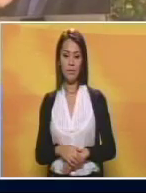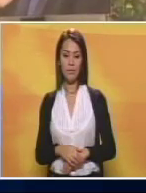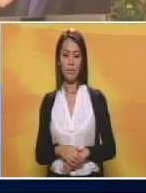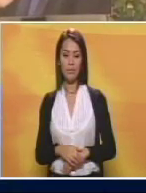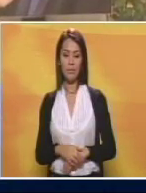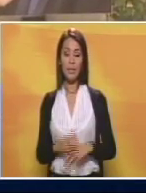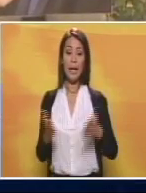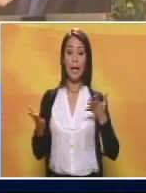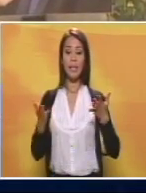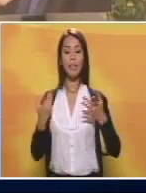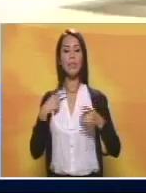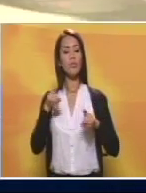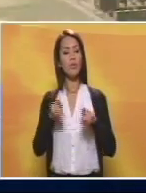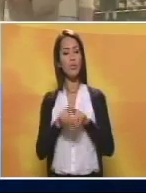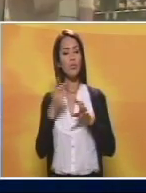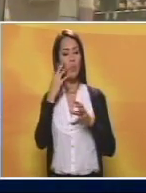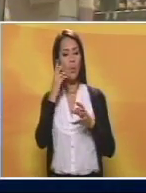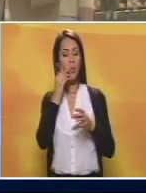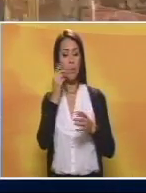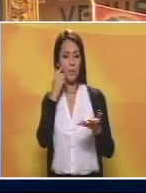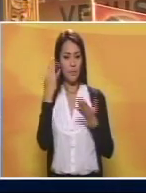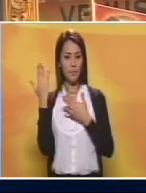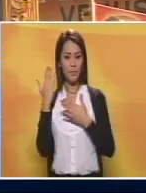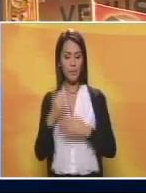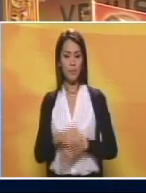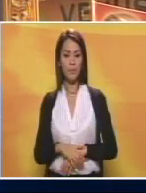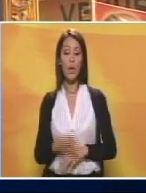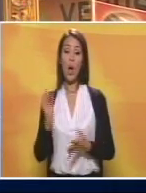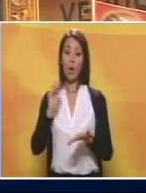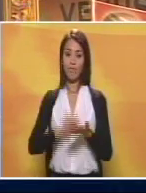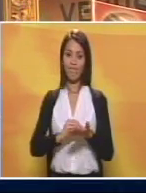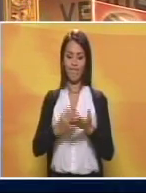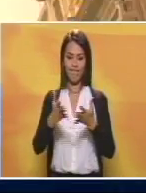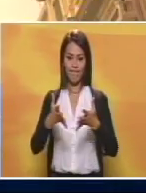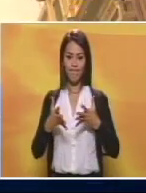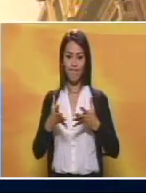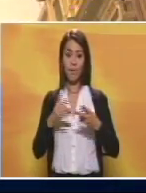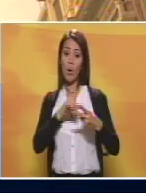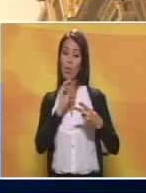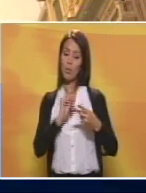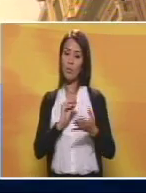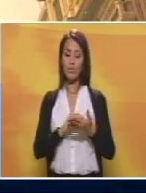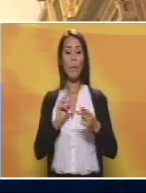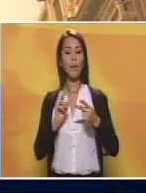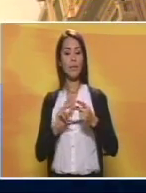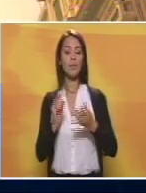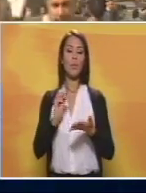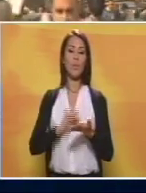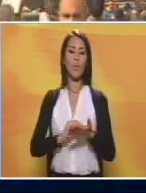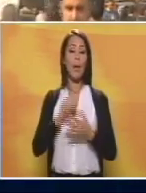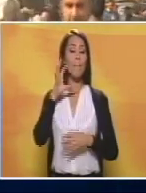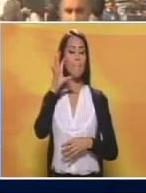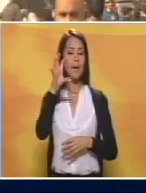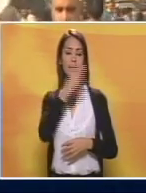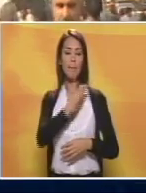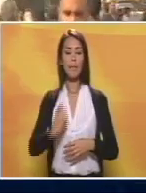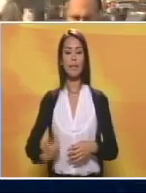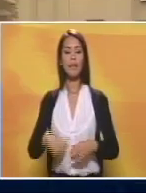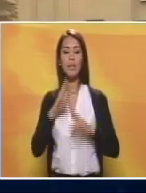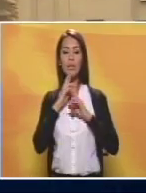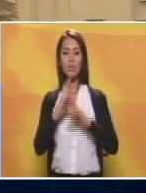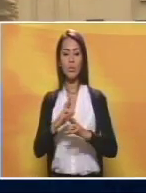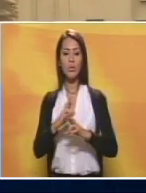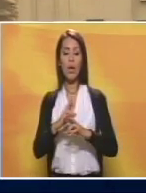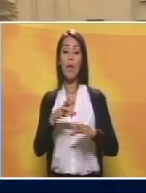En Egipto, Abdel Fattah al-Sisi fue reelecto para un segundo mandato como presidente del país tras anunciarse los resultados